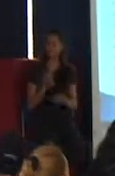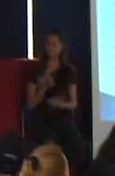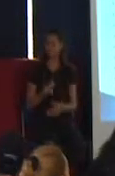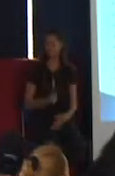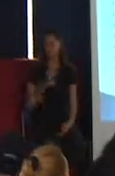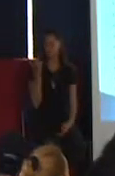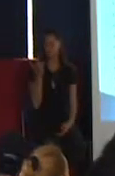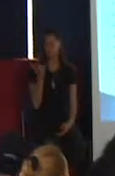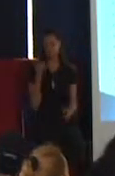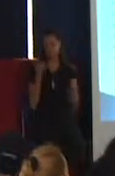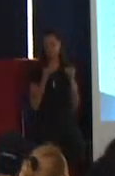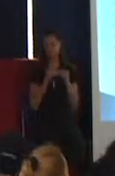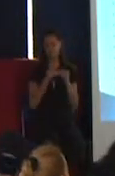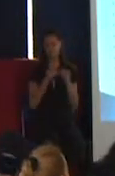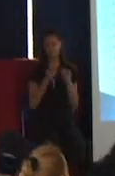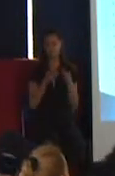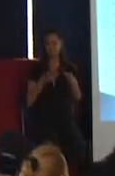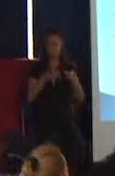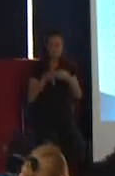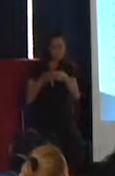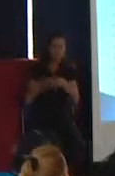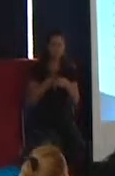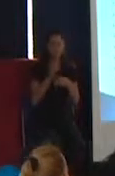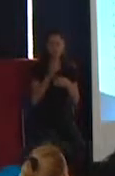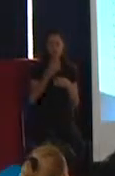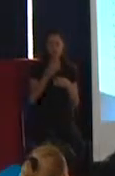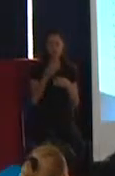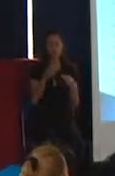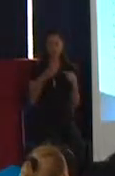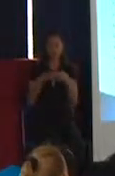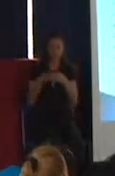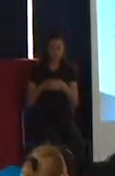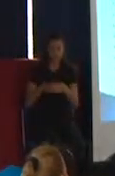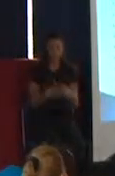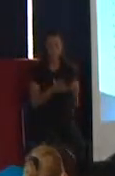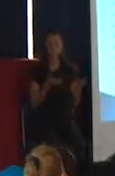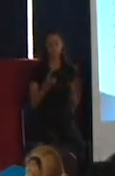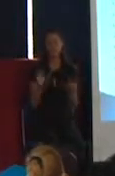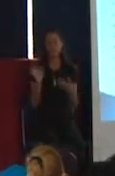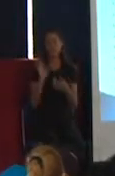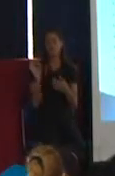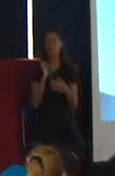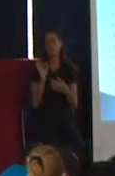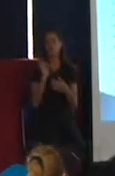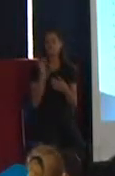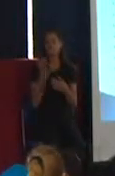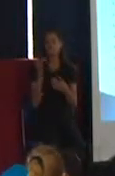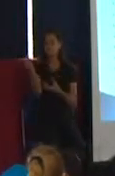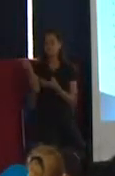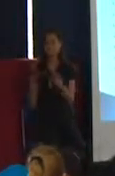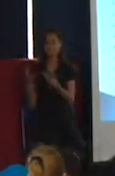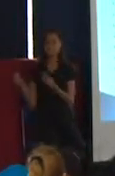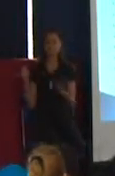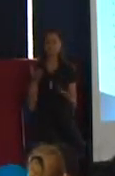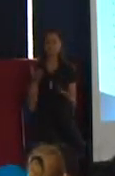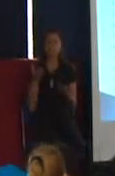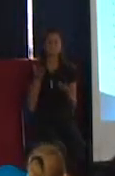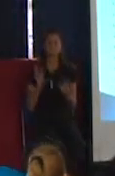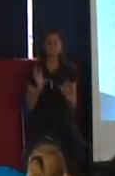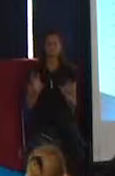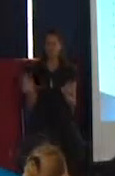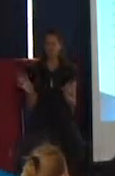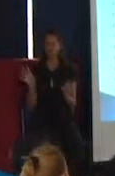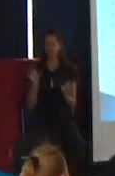y también, digamos que las ONGs o las corporaciones, ¿sí?, haciendo alusión a